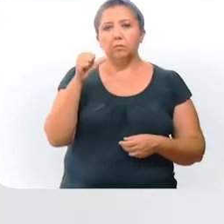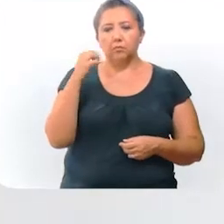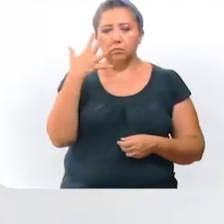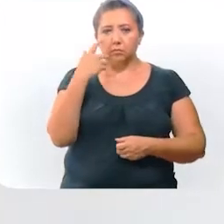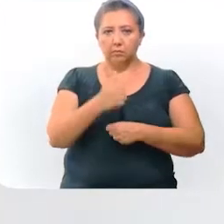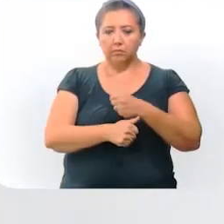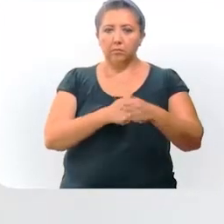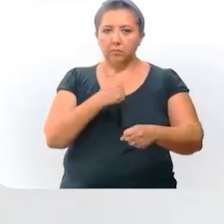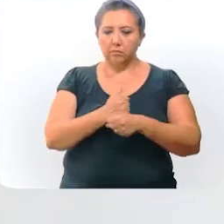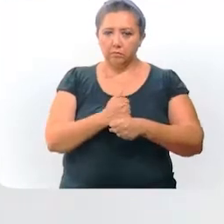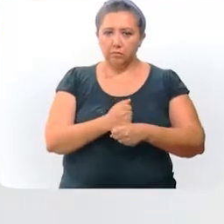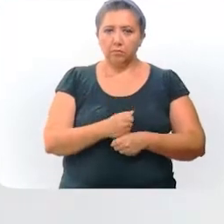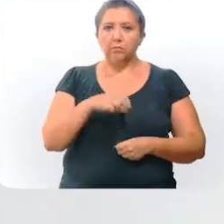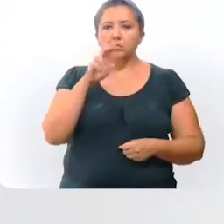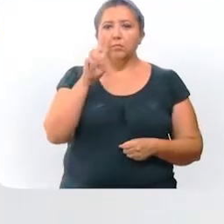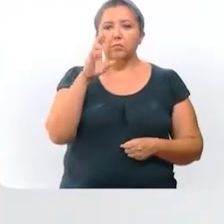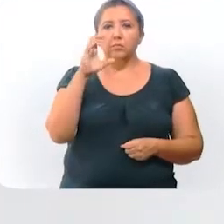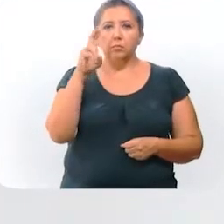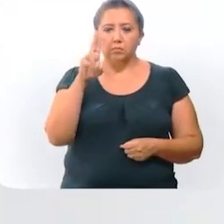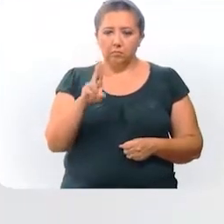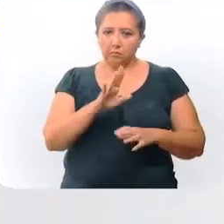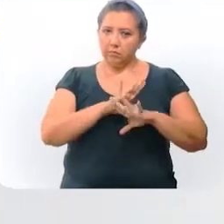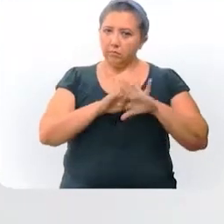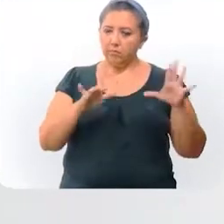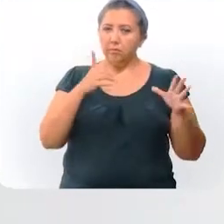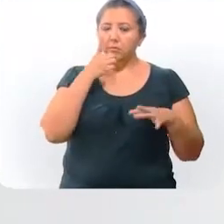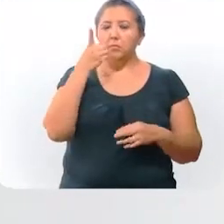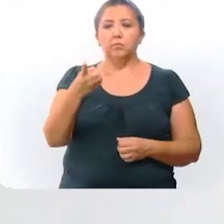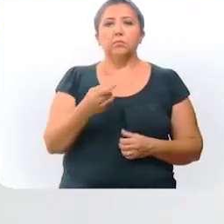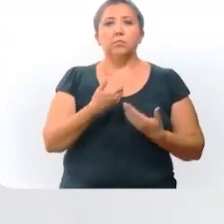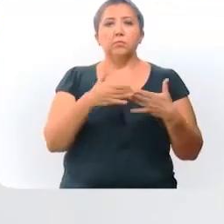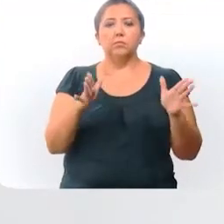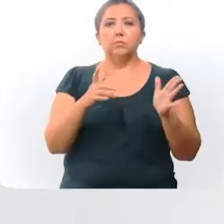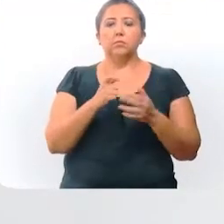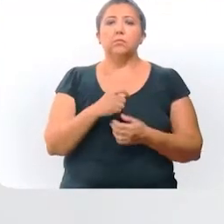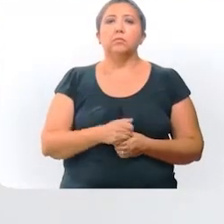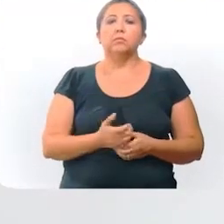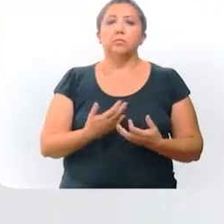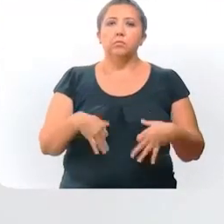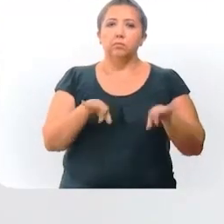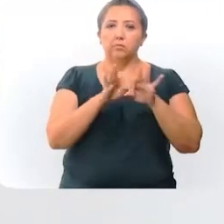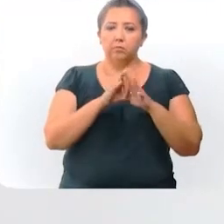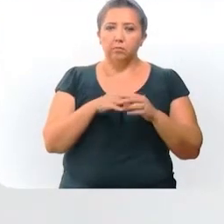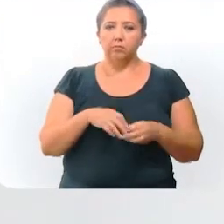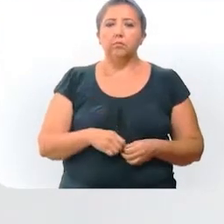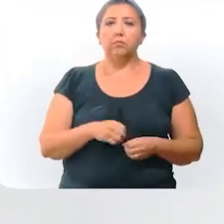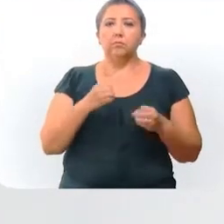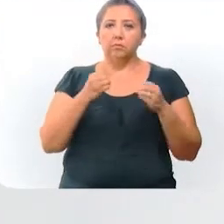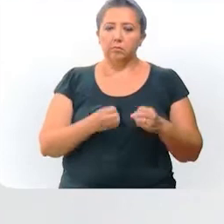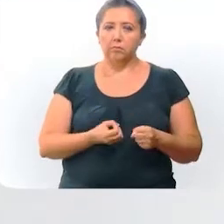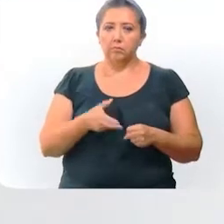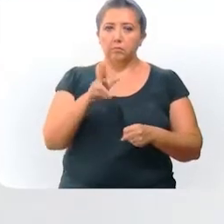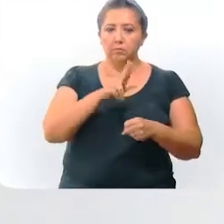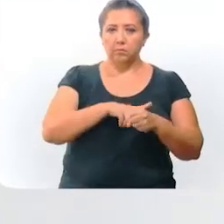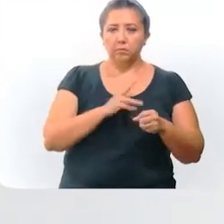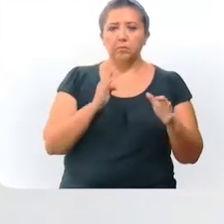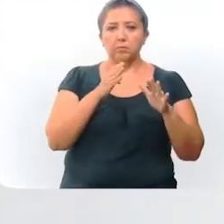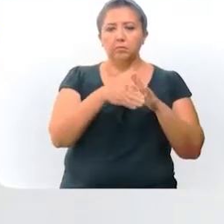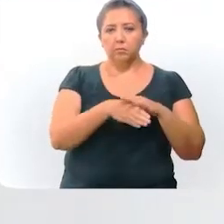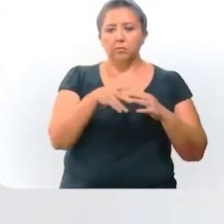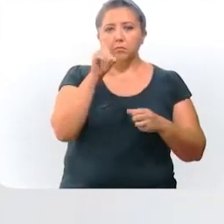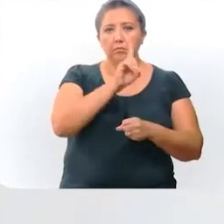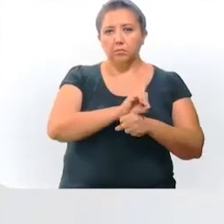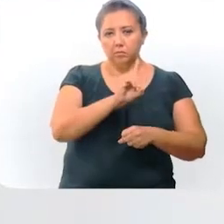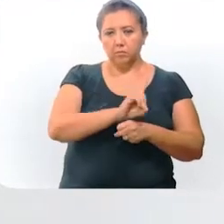59 años en UQ. Como se ha señalado, en la reapertura económica los datos más importantes son la ocupación hospitalaria y los